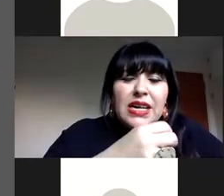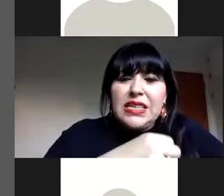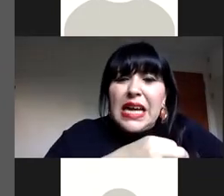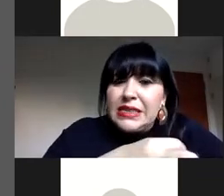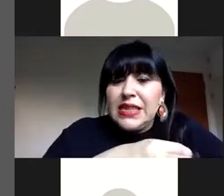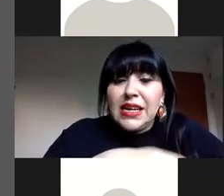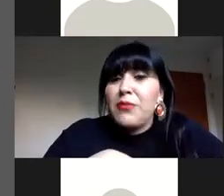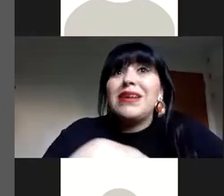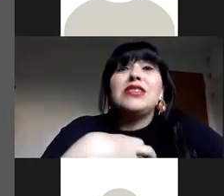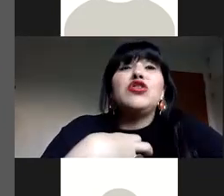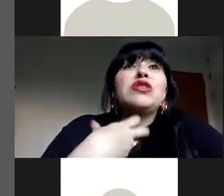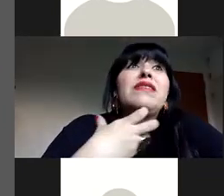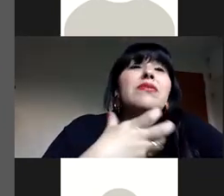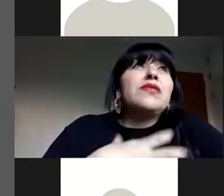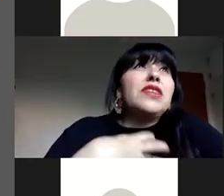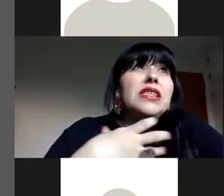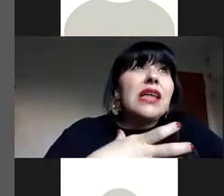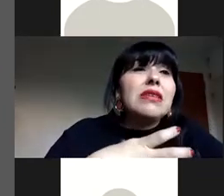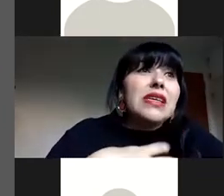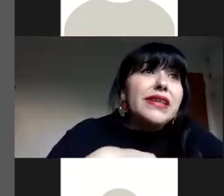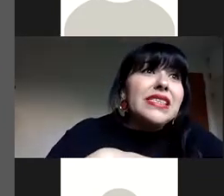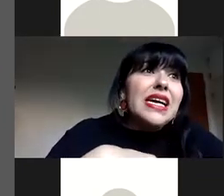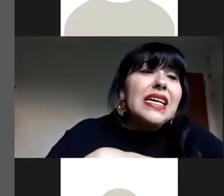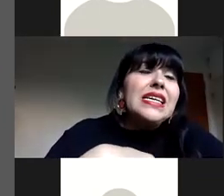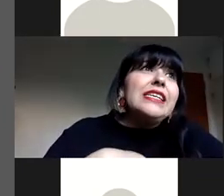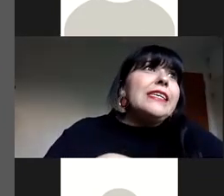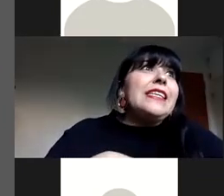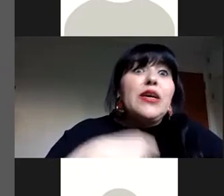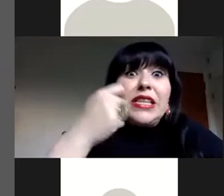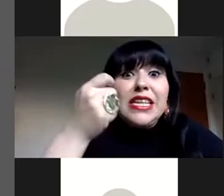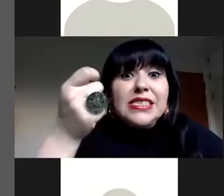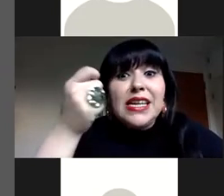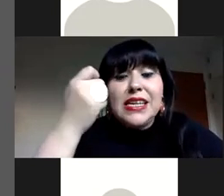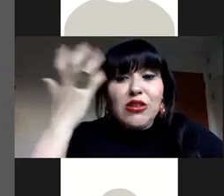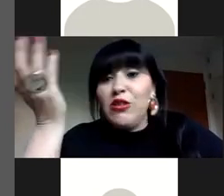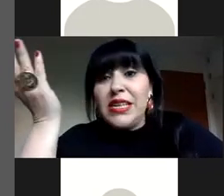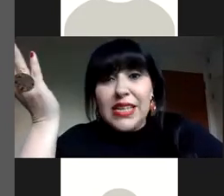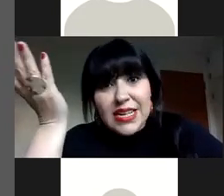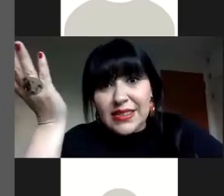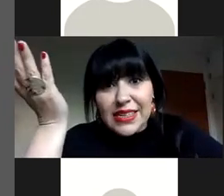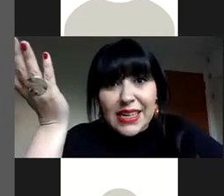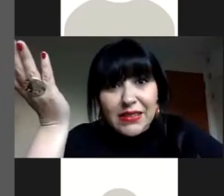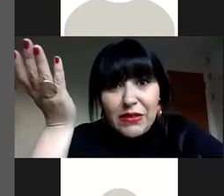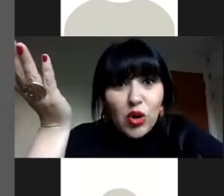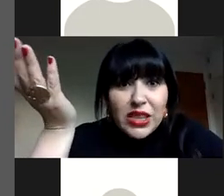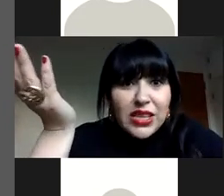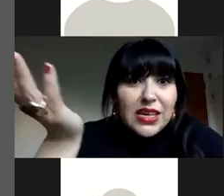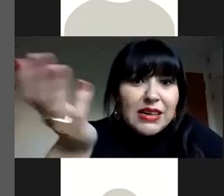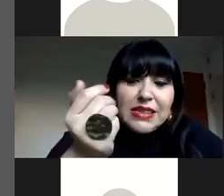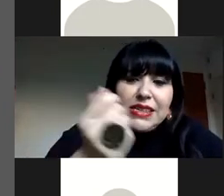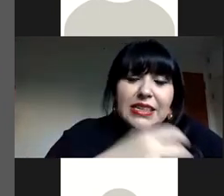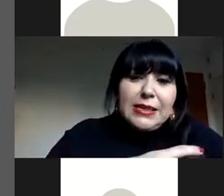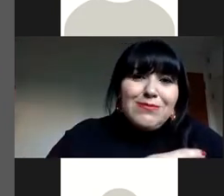a distancia. Jamás nos habíamos enfrentado a esta dependencia tecnológica en la que vivimos hoy